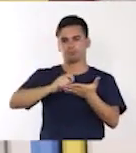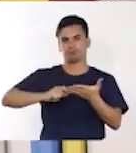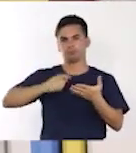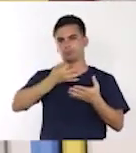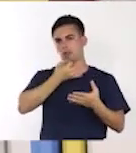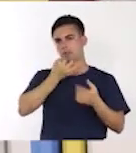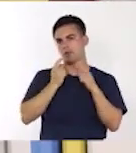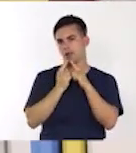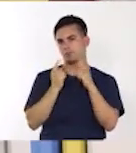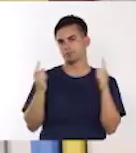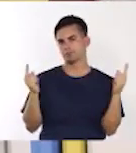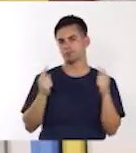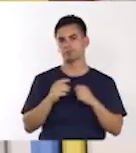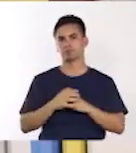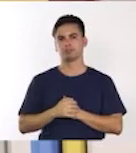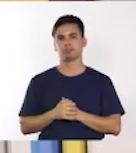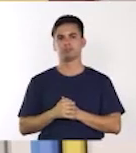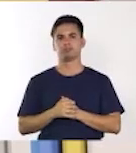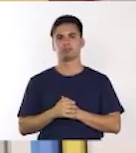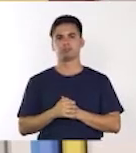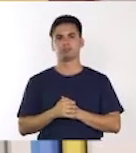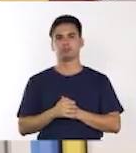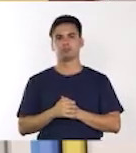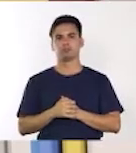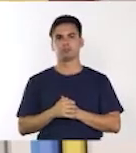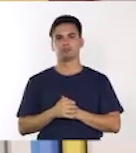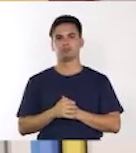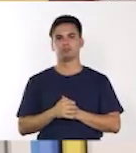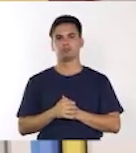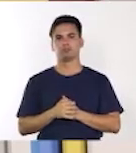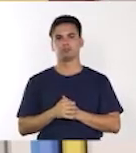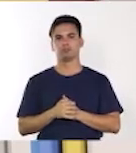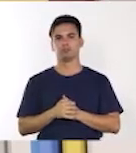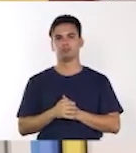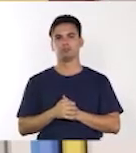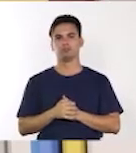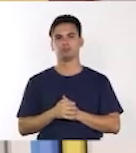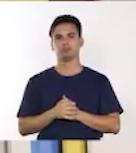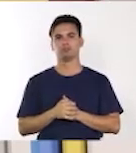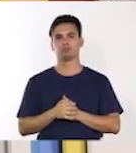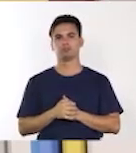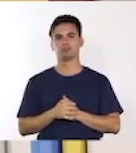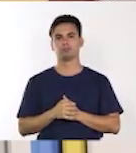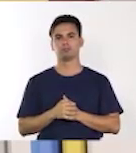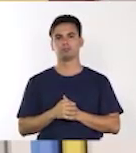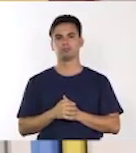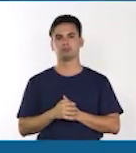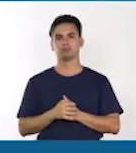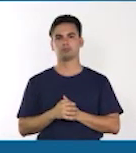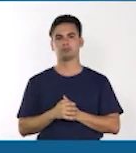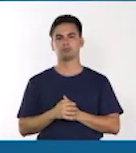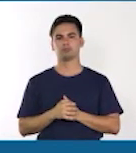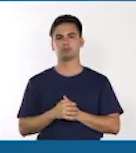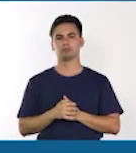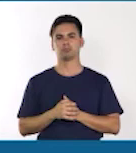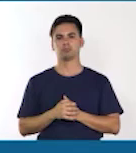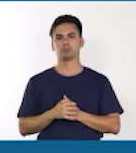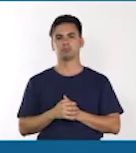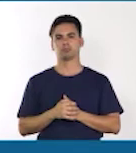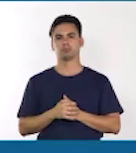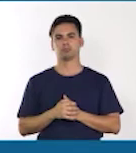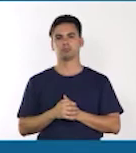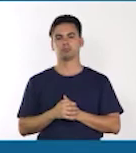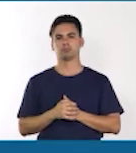estos temas del seminario. Además, aparecen la ley número 116, que es el Código del